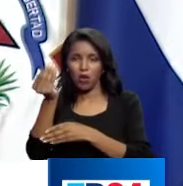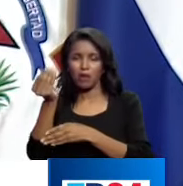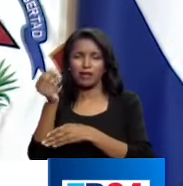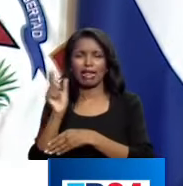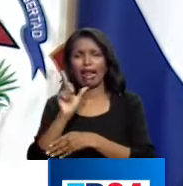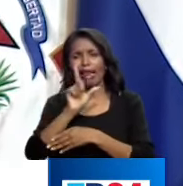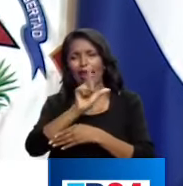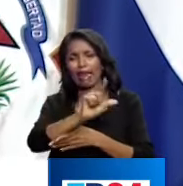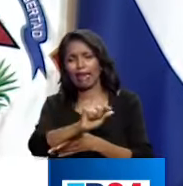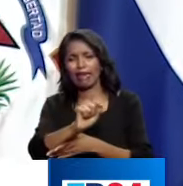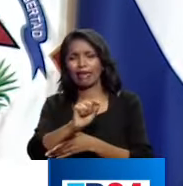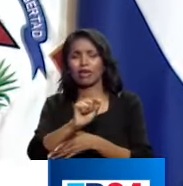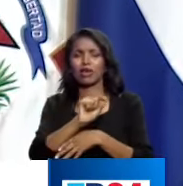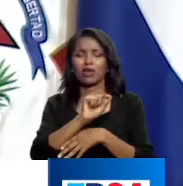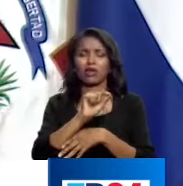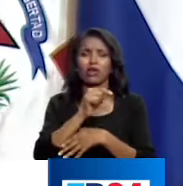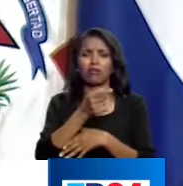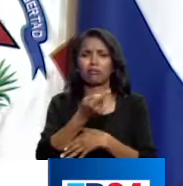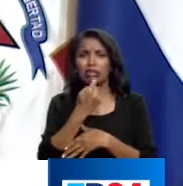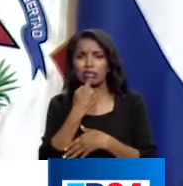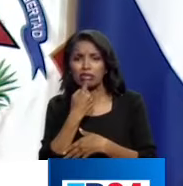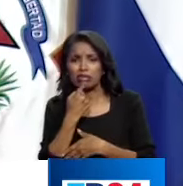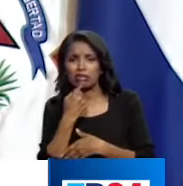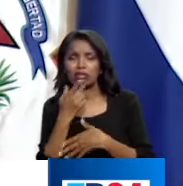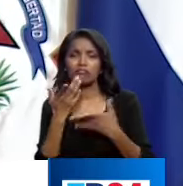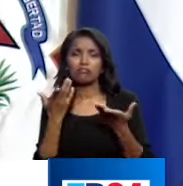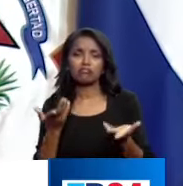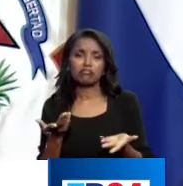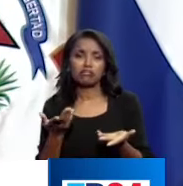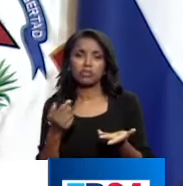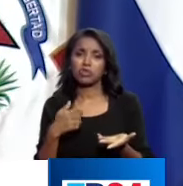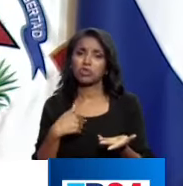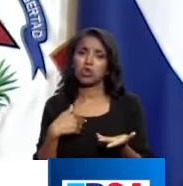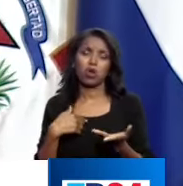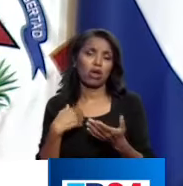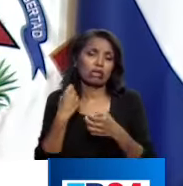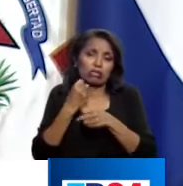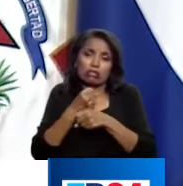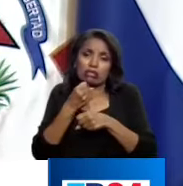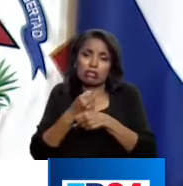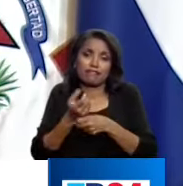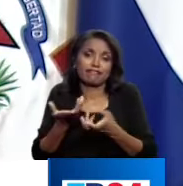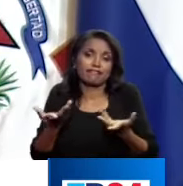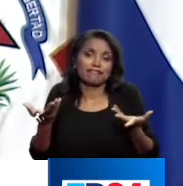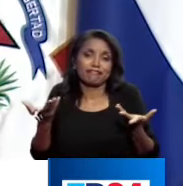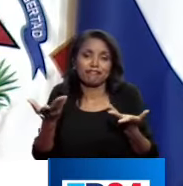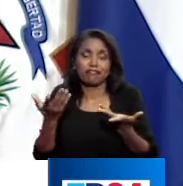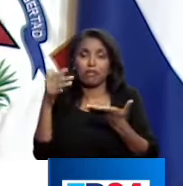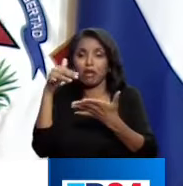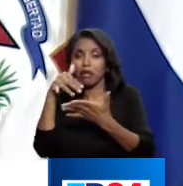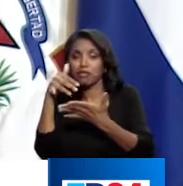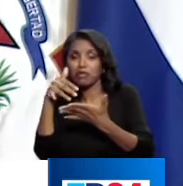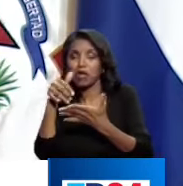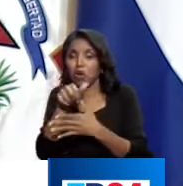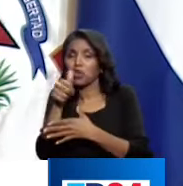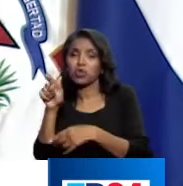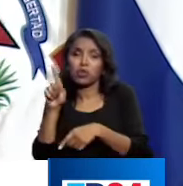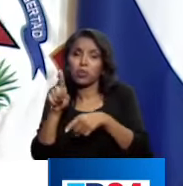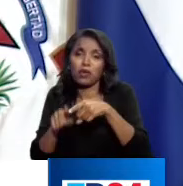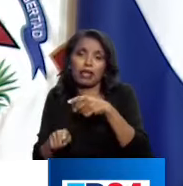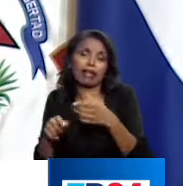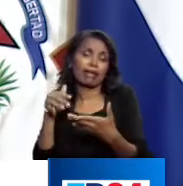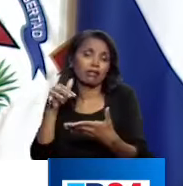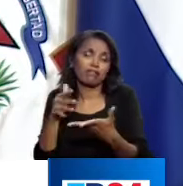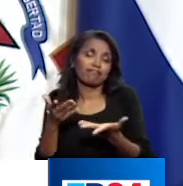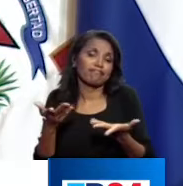las comarcas hasta Darién me dicen todos los días: Rómulo, no tenemos oportunidades. Unos estudian, otros ni siquiera pueden